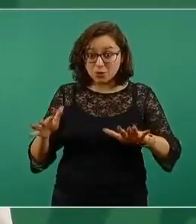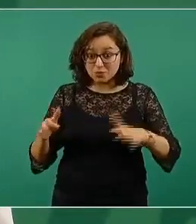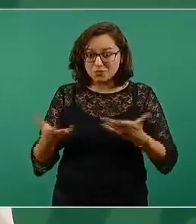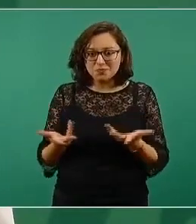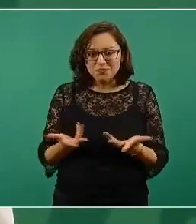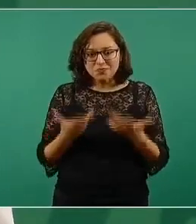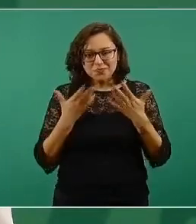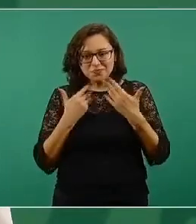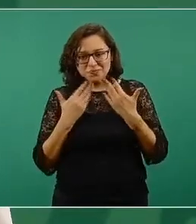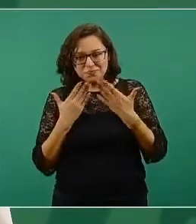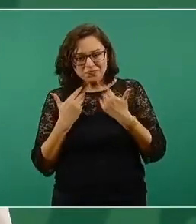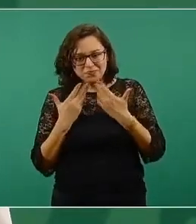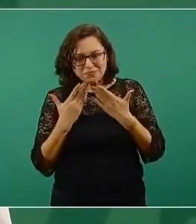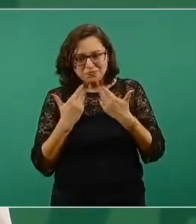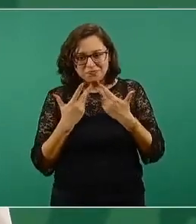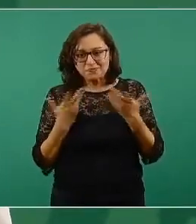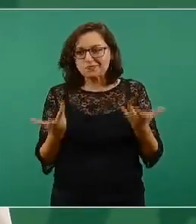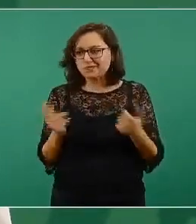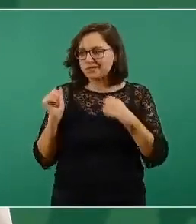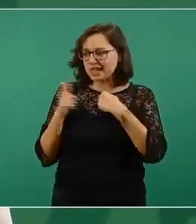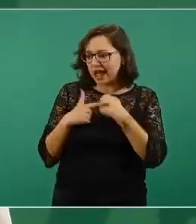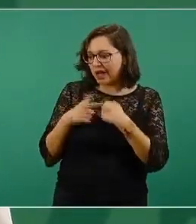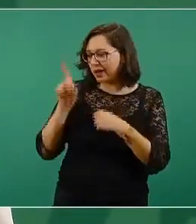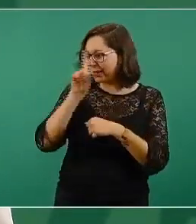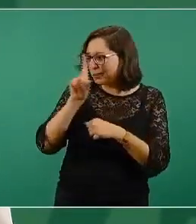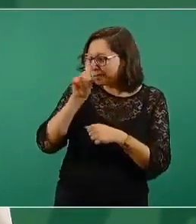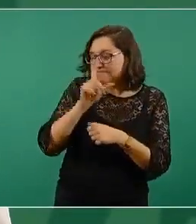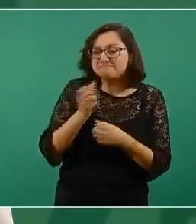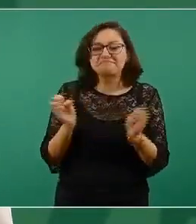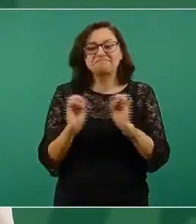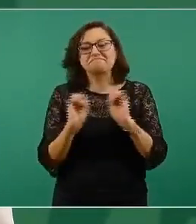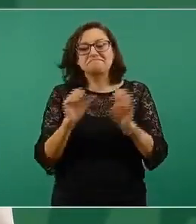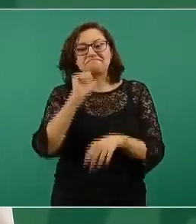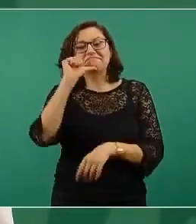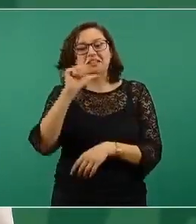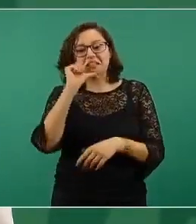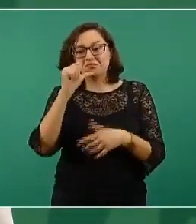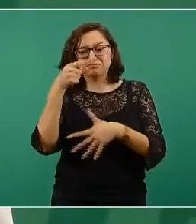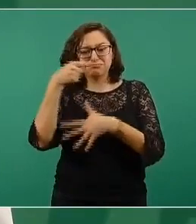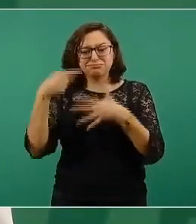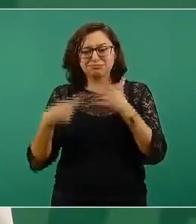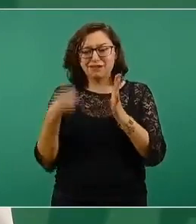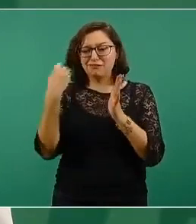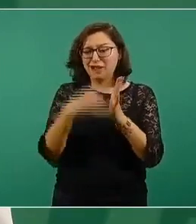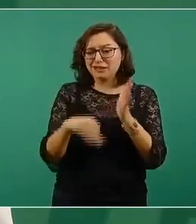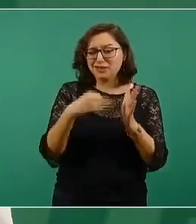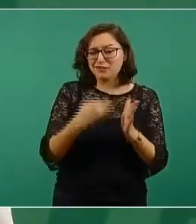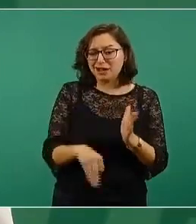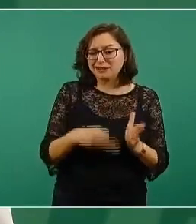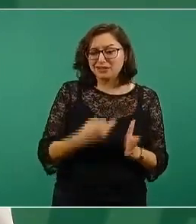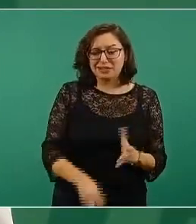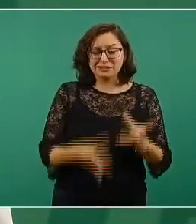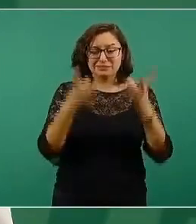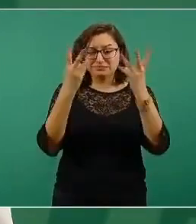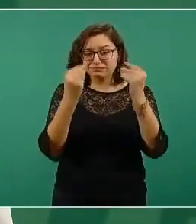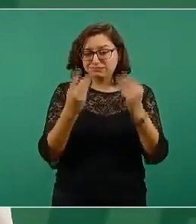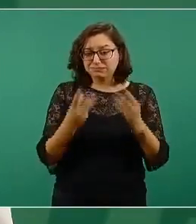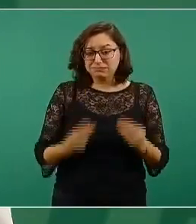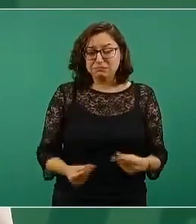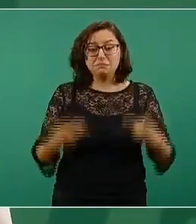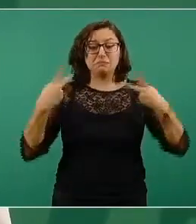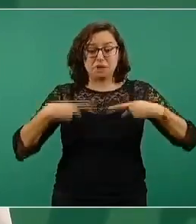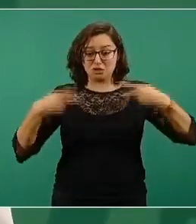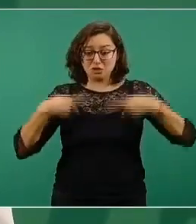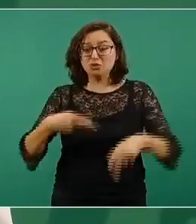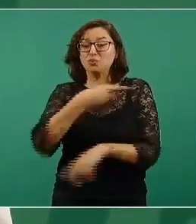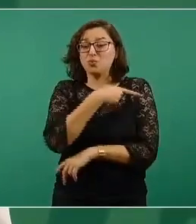o a asesoramiento en un momento de crisis, etcétera, etcétera, etcétera. La pobreza siempre, o